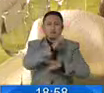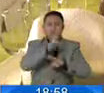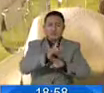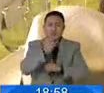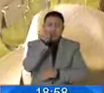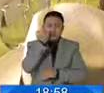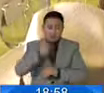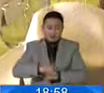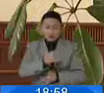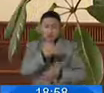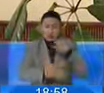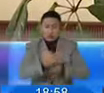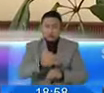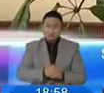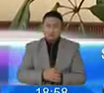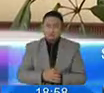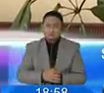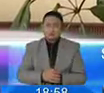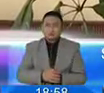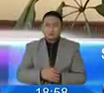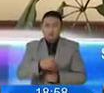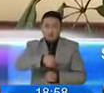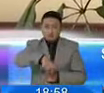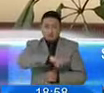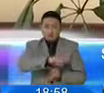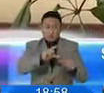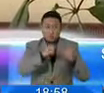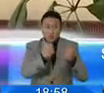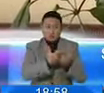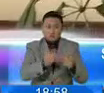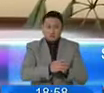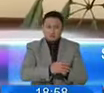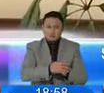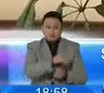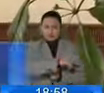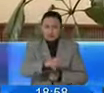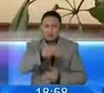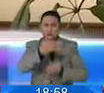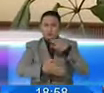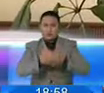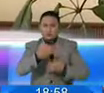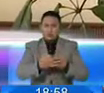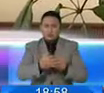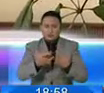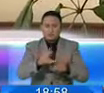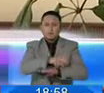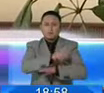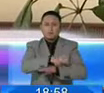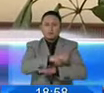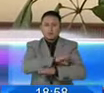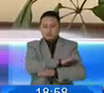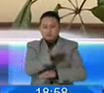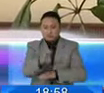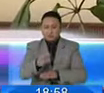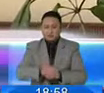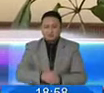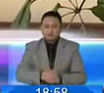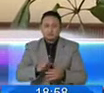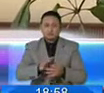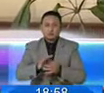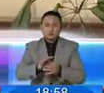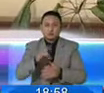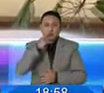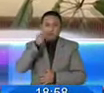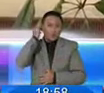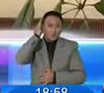indígenas enjuiciados? No pueden seguir siendo llamados a los tribunales, a las fiscalías, compañeros y